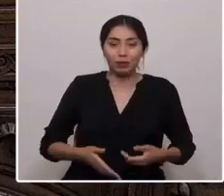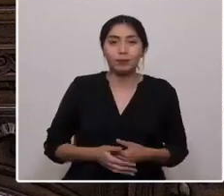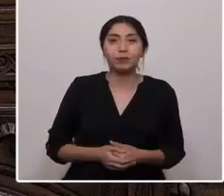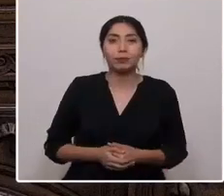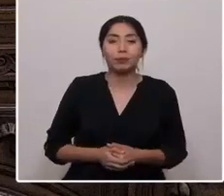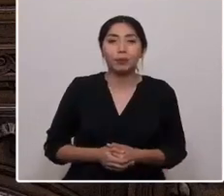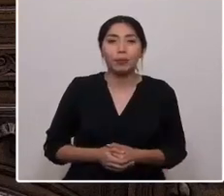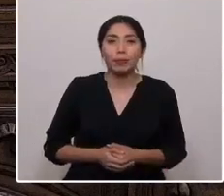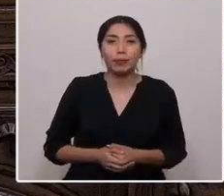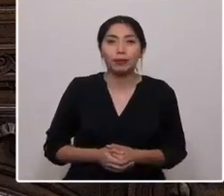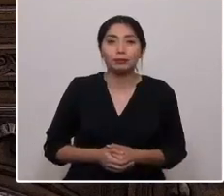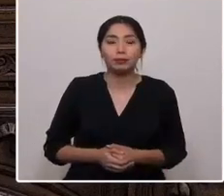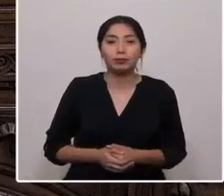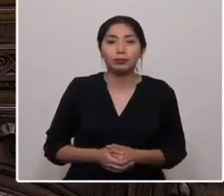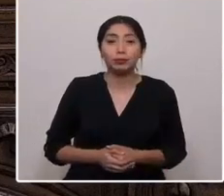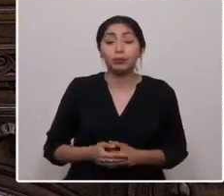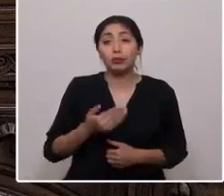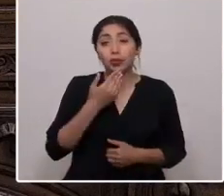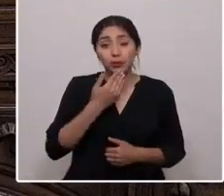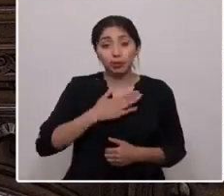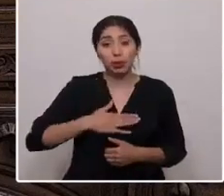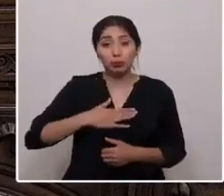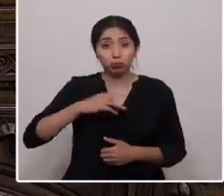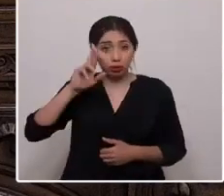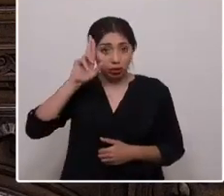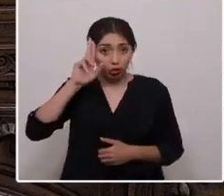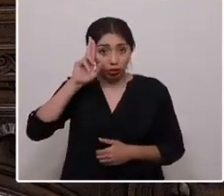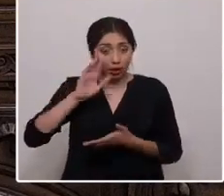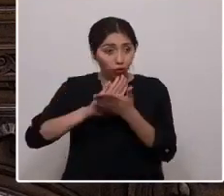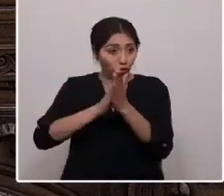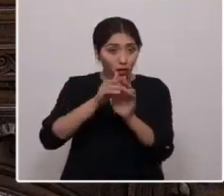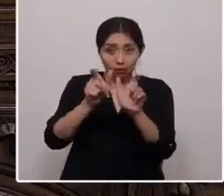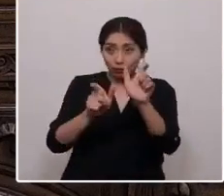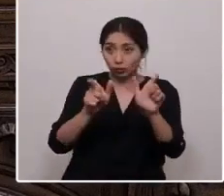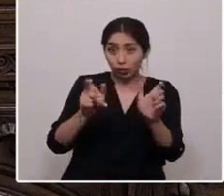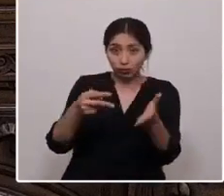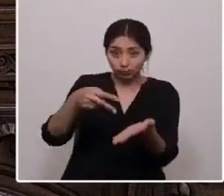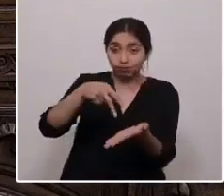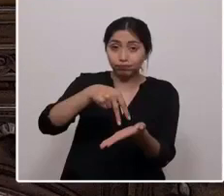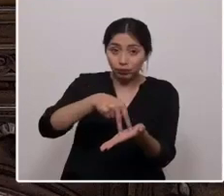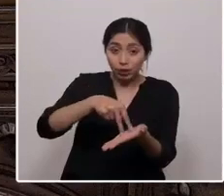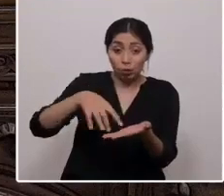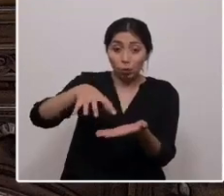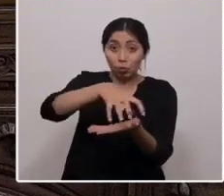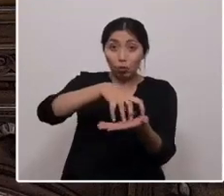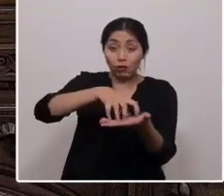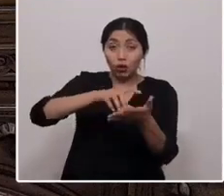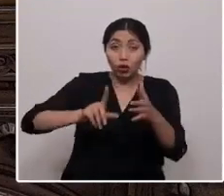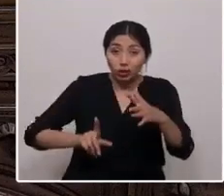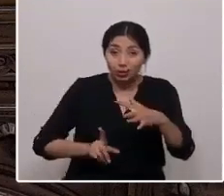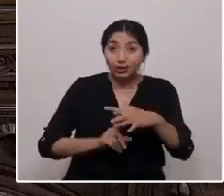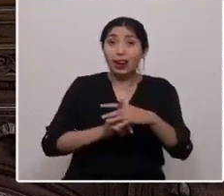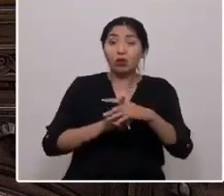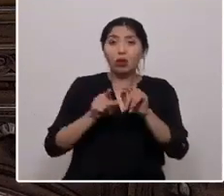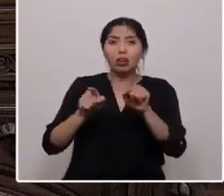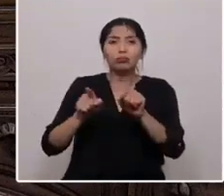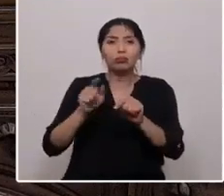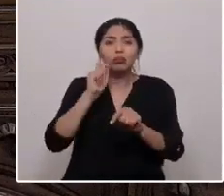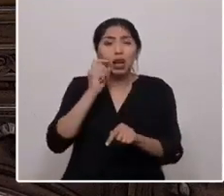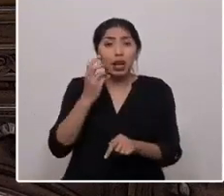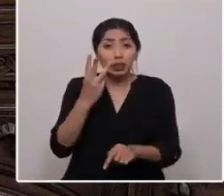quiero recordar a todos los presentes que para las naciones originarias no han sido 30 años